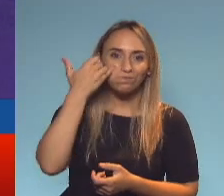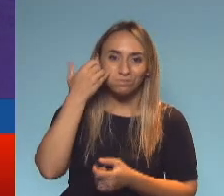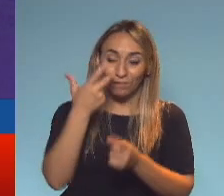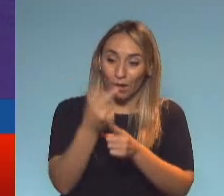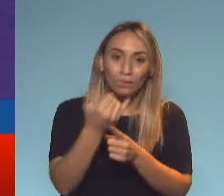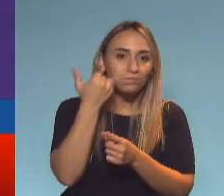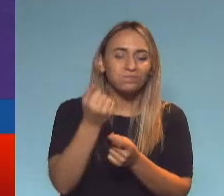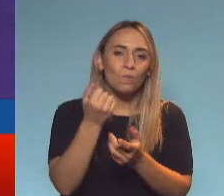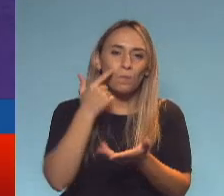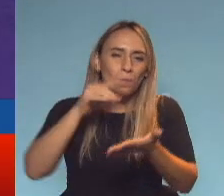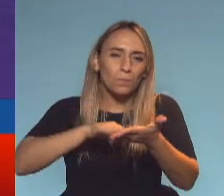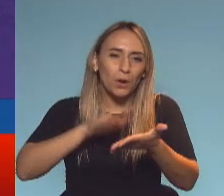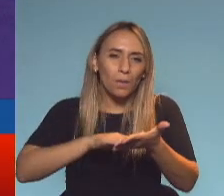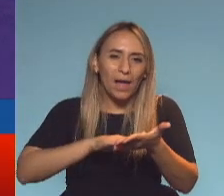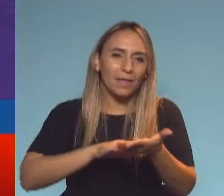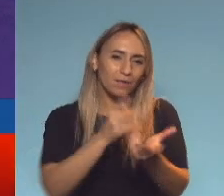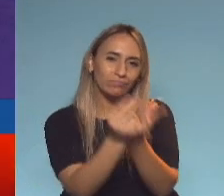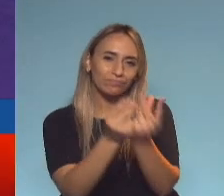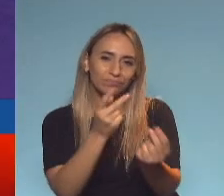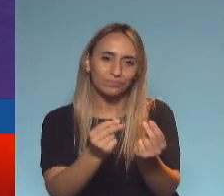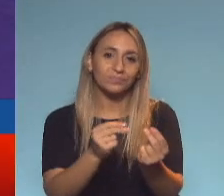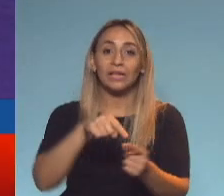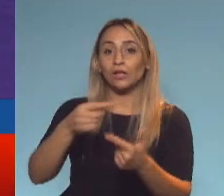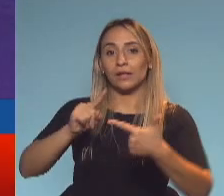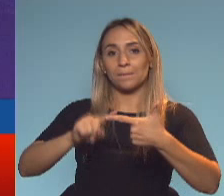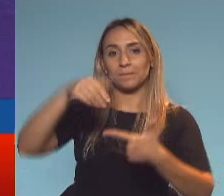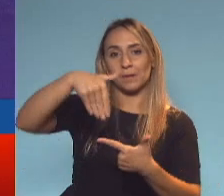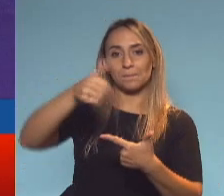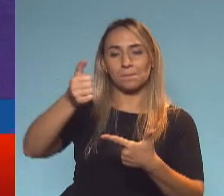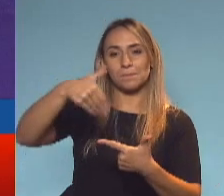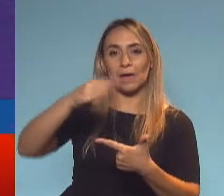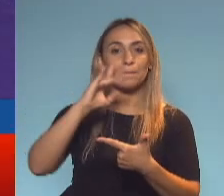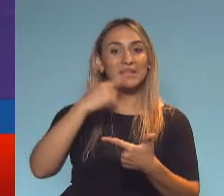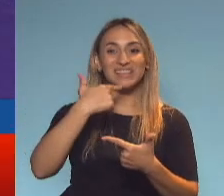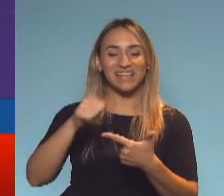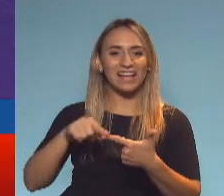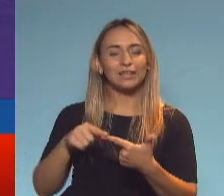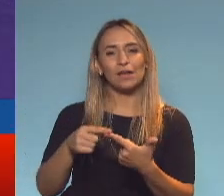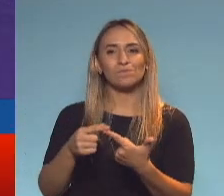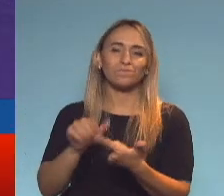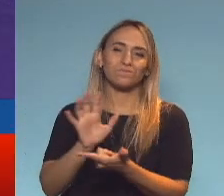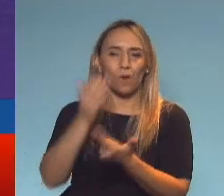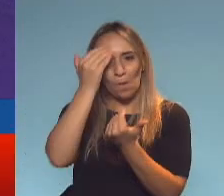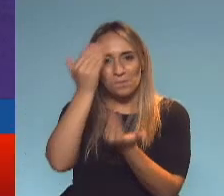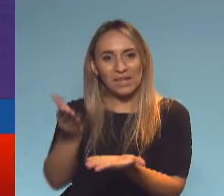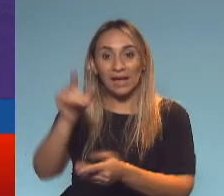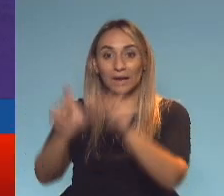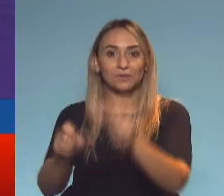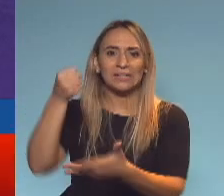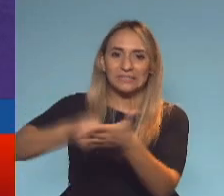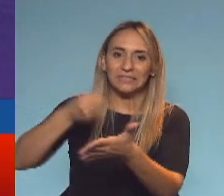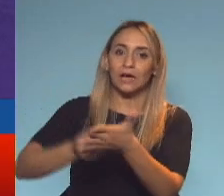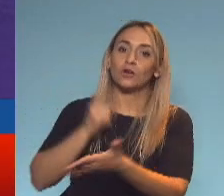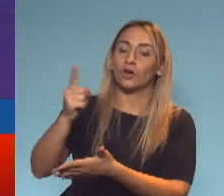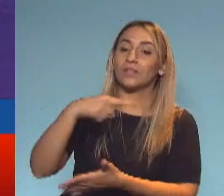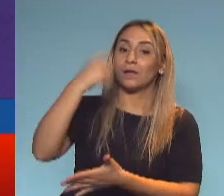caso en Santiago y Guantánamo. Y Mambisa, por hacer referencia a los que lucharon contra España a fines del siglo XIX en